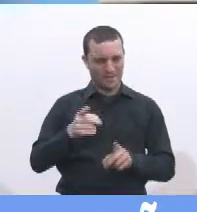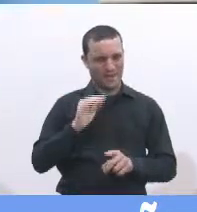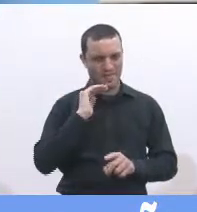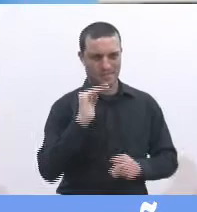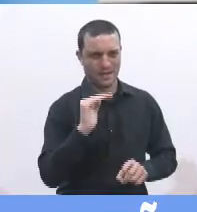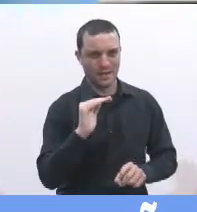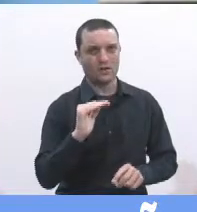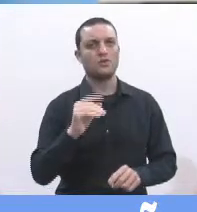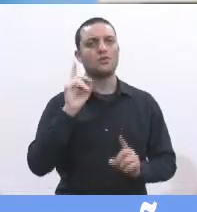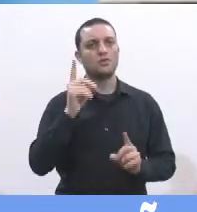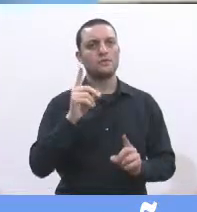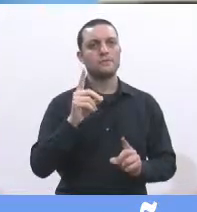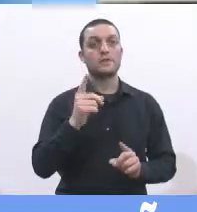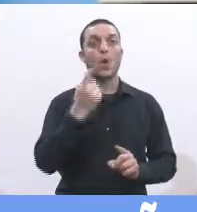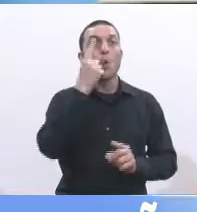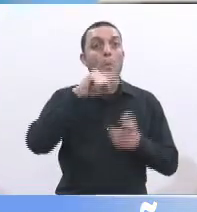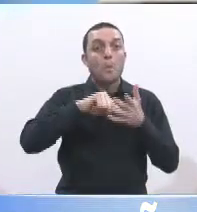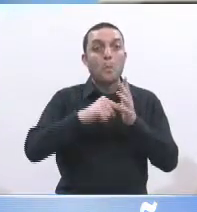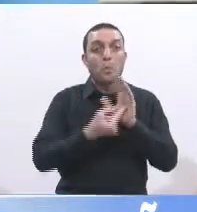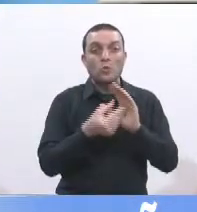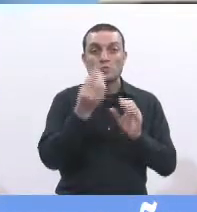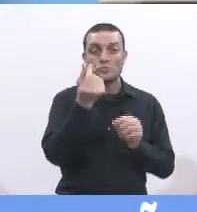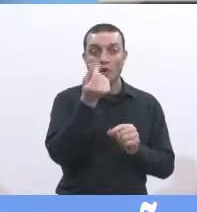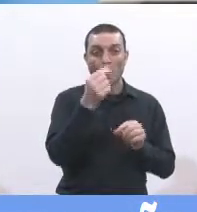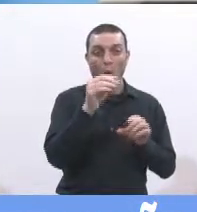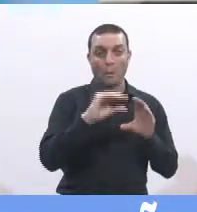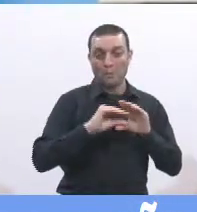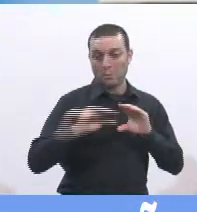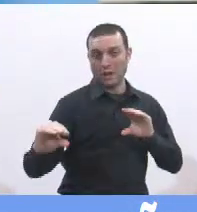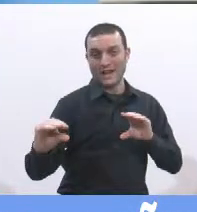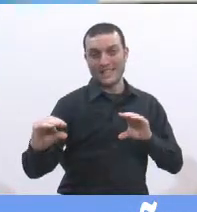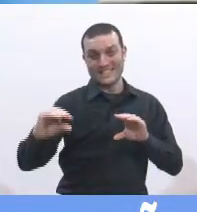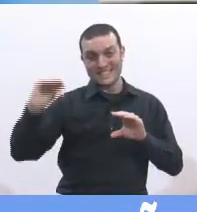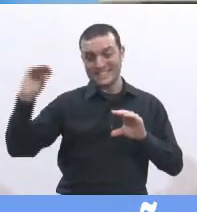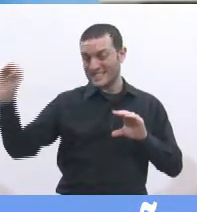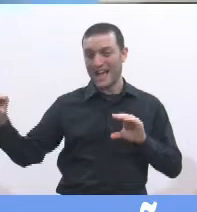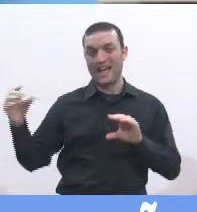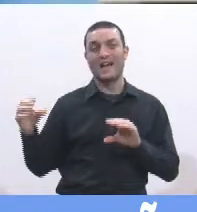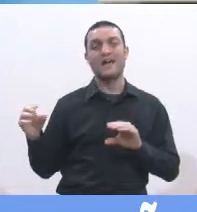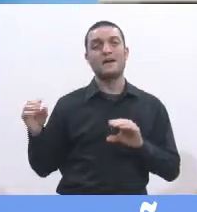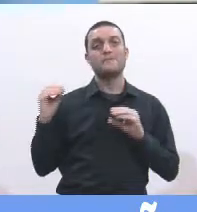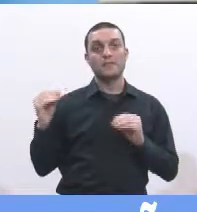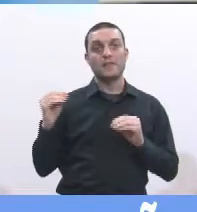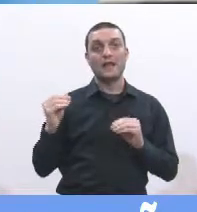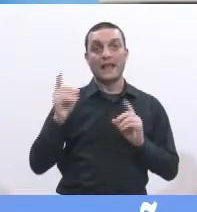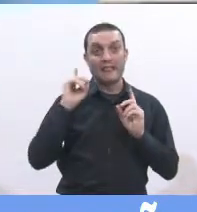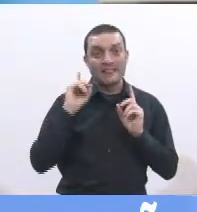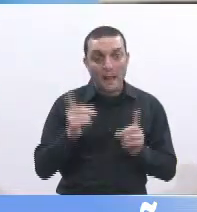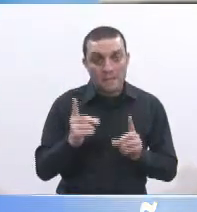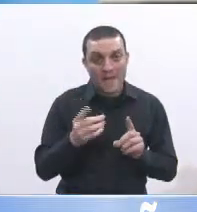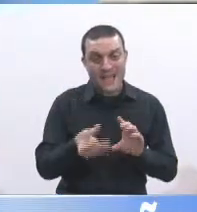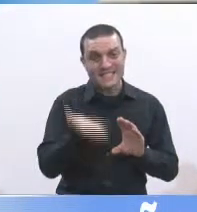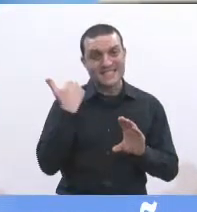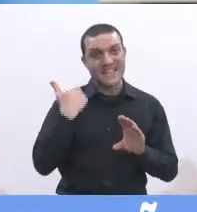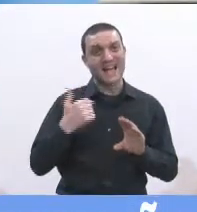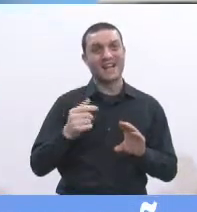fue sacado a ninguna provincia en el año 2016. Ninguna provincia, ningún sistema federal ya se